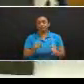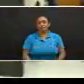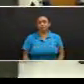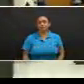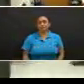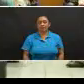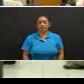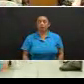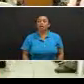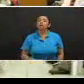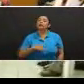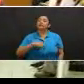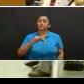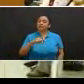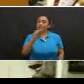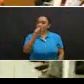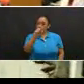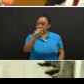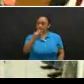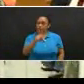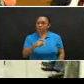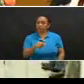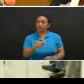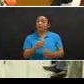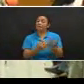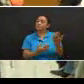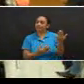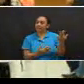te estamos esperando.